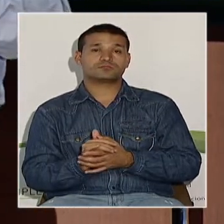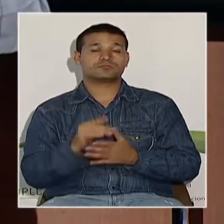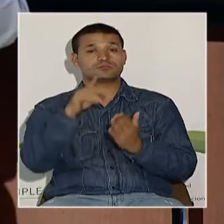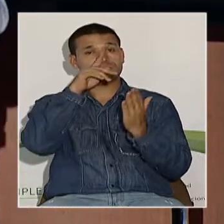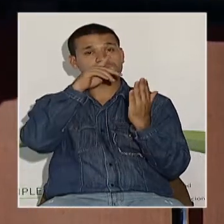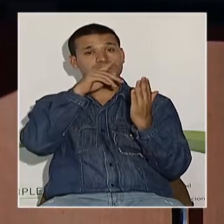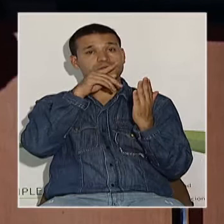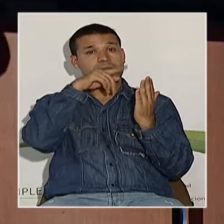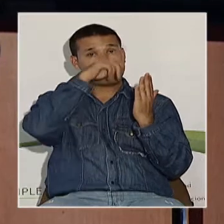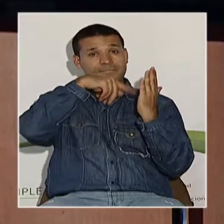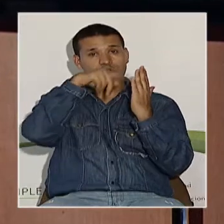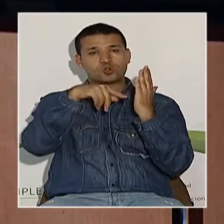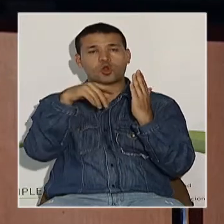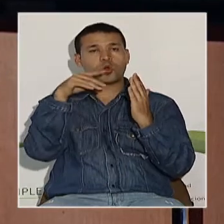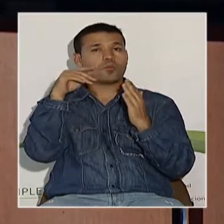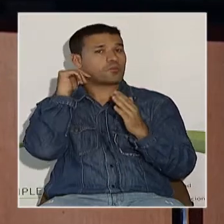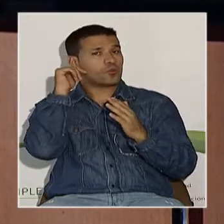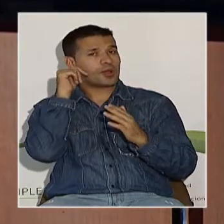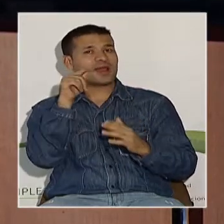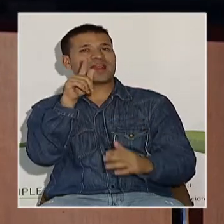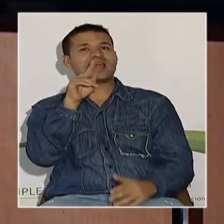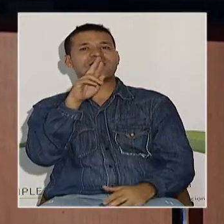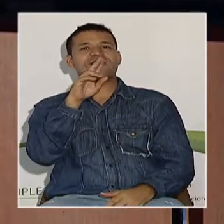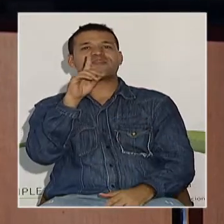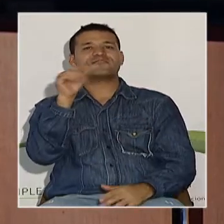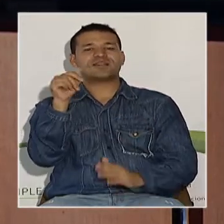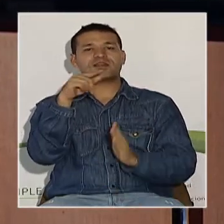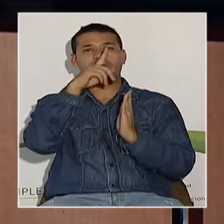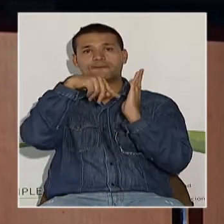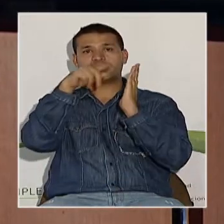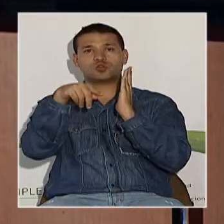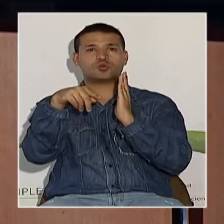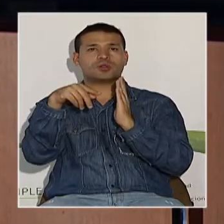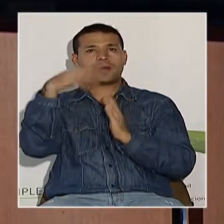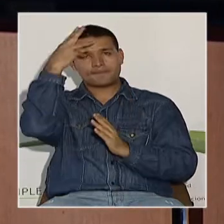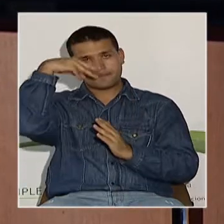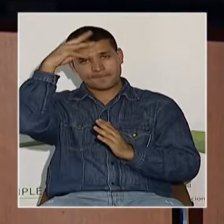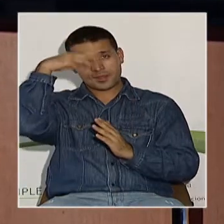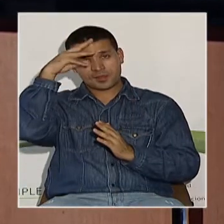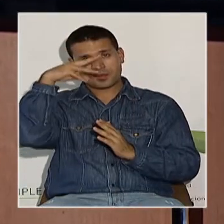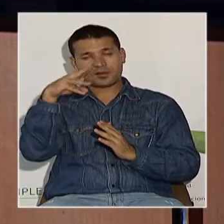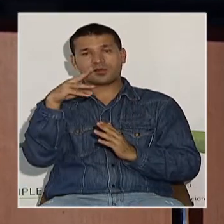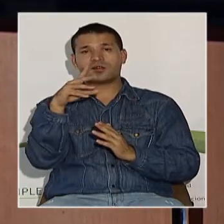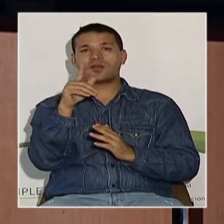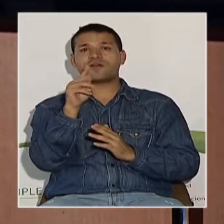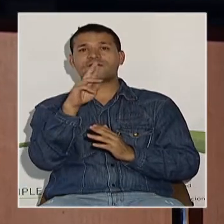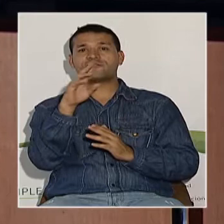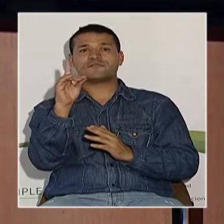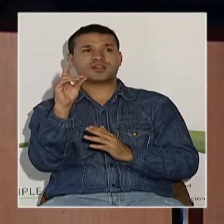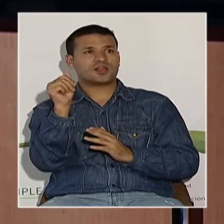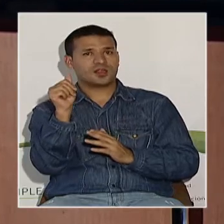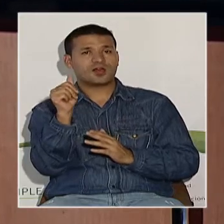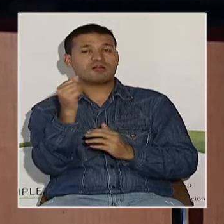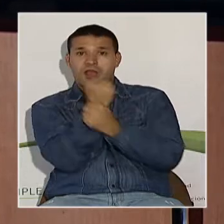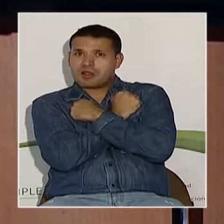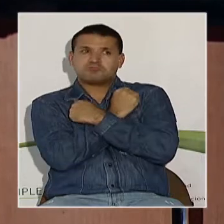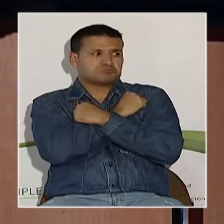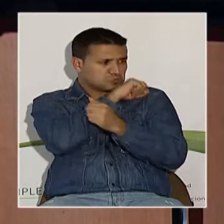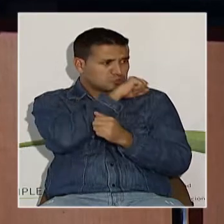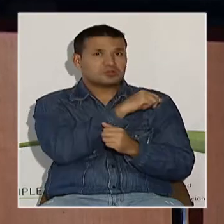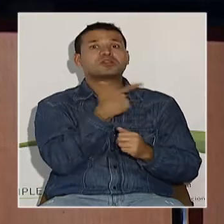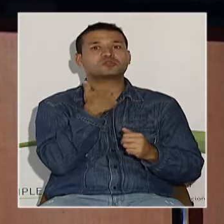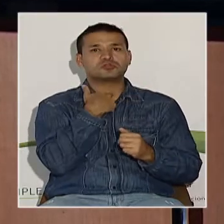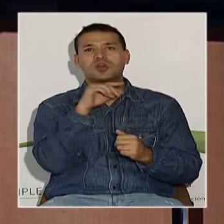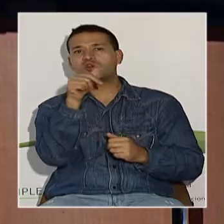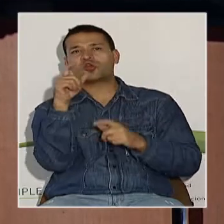muy bien Frida Kahlo, la pintora mexicana, odiada por muchos, querida también por muchos, en donde miró